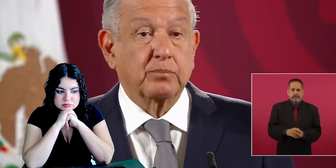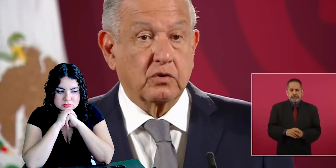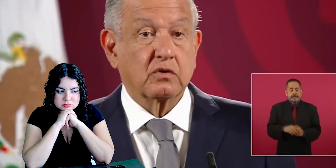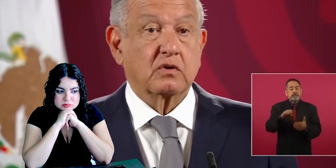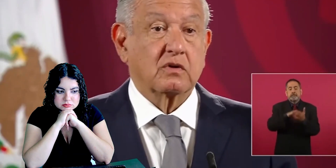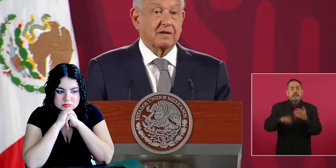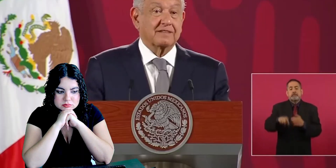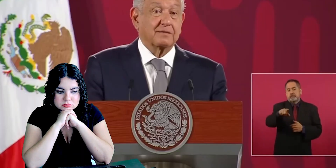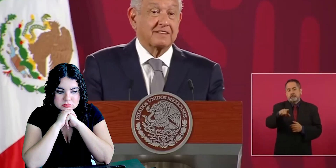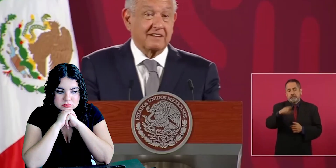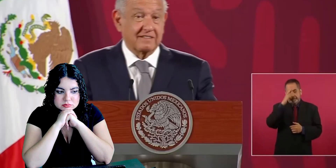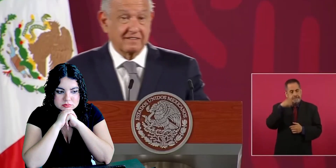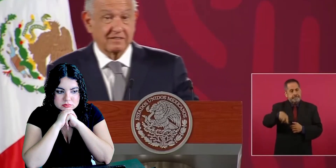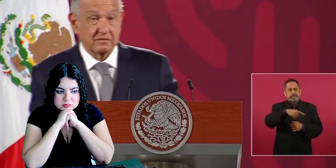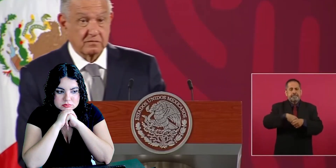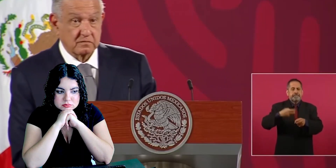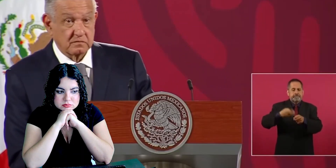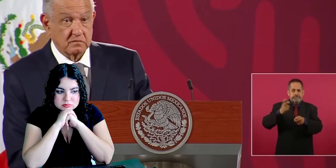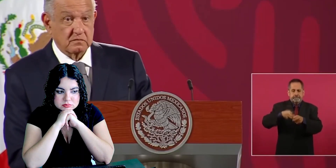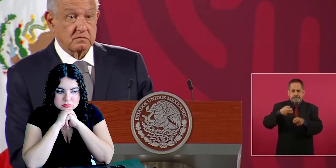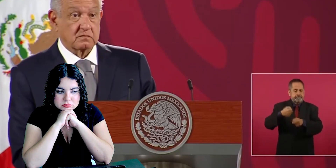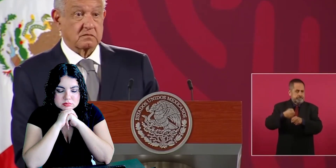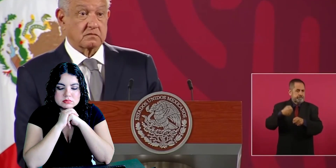Por ejemplo, las cerveceras